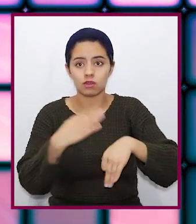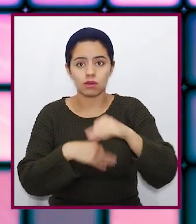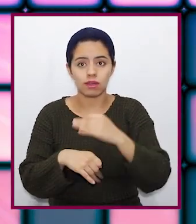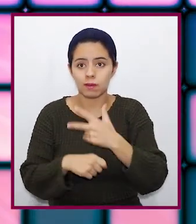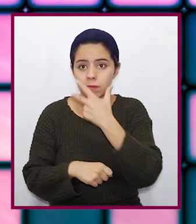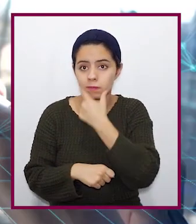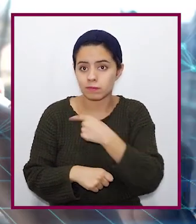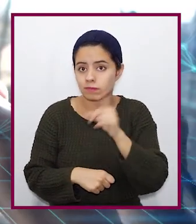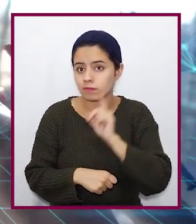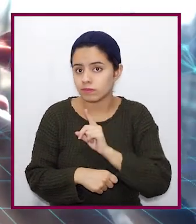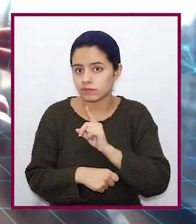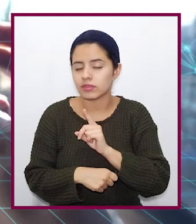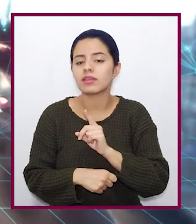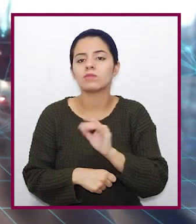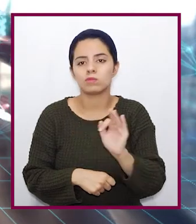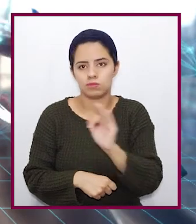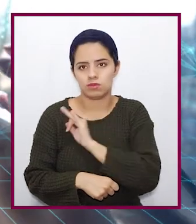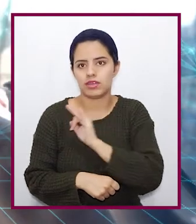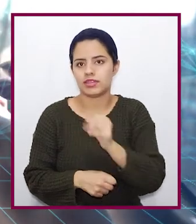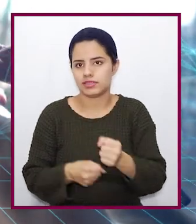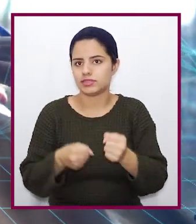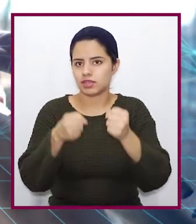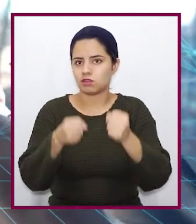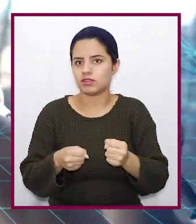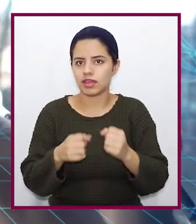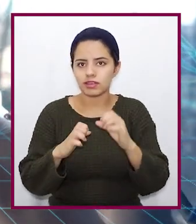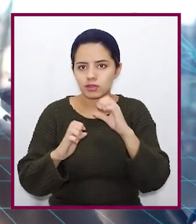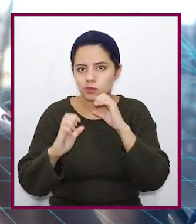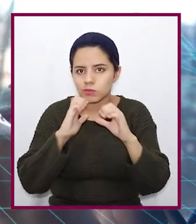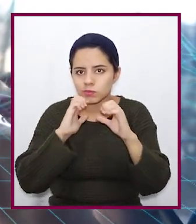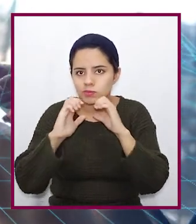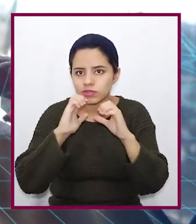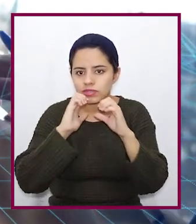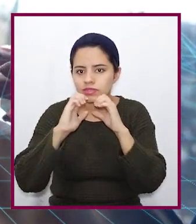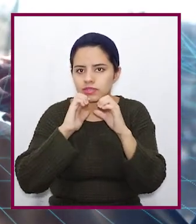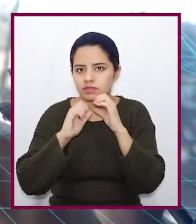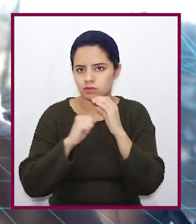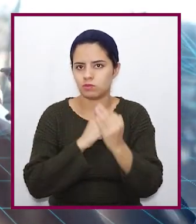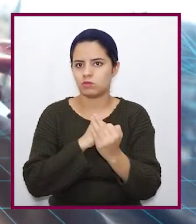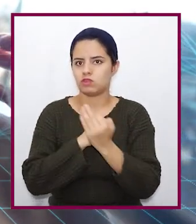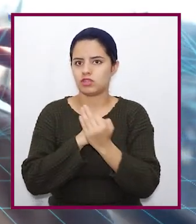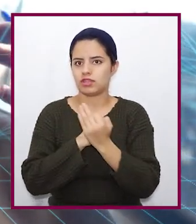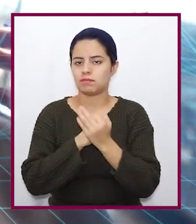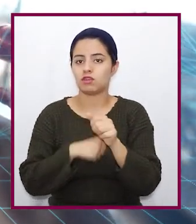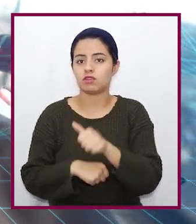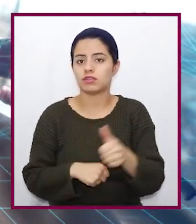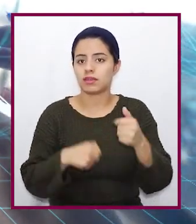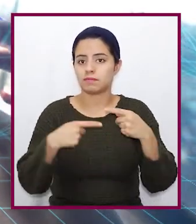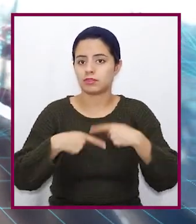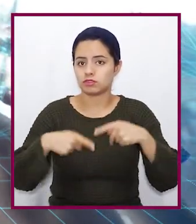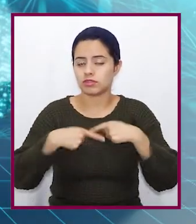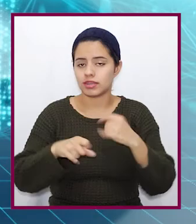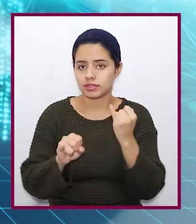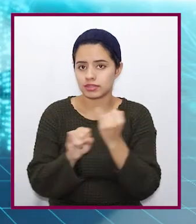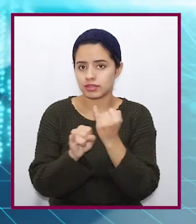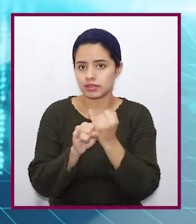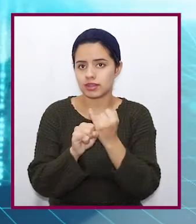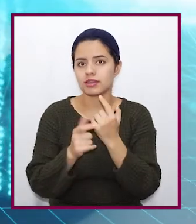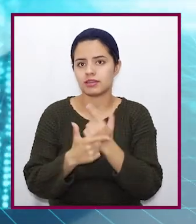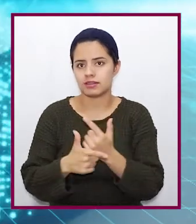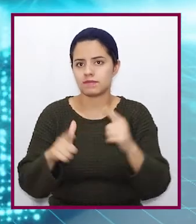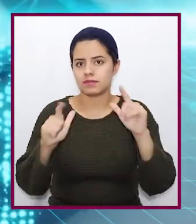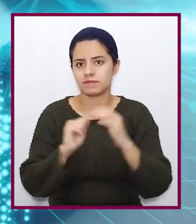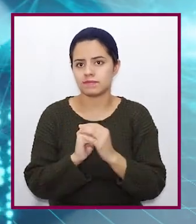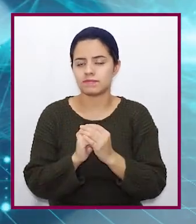la seguridad y privacidad en la comunicación que tengamos con otras personas a través de Internet, así